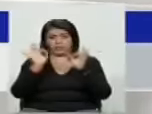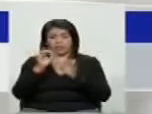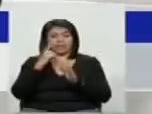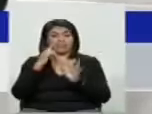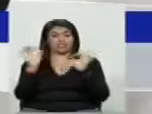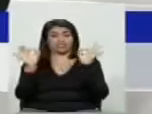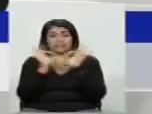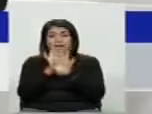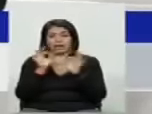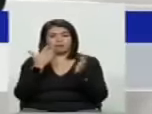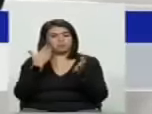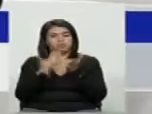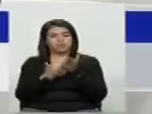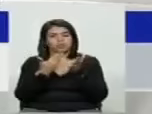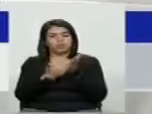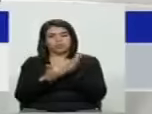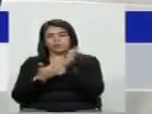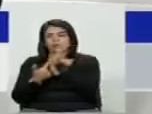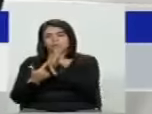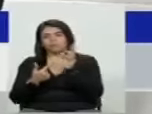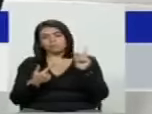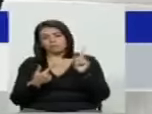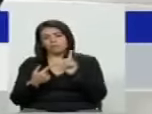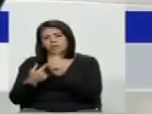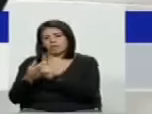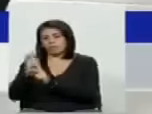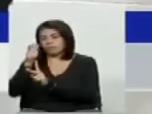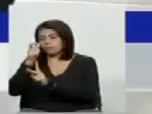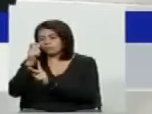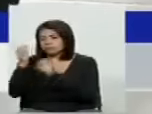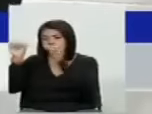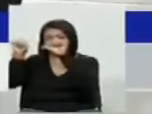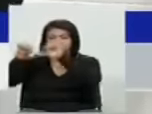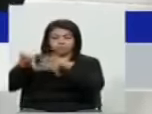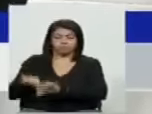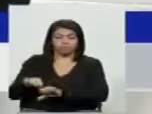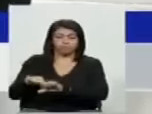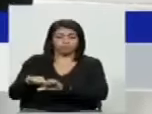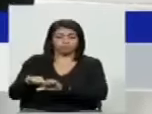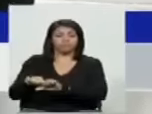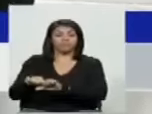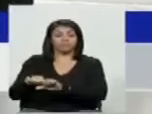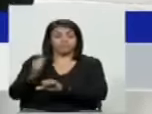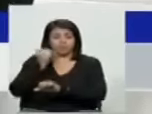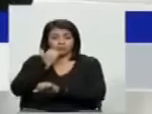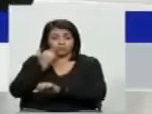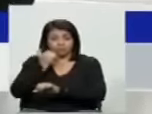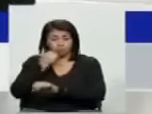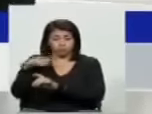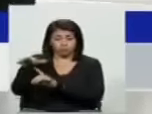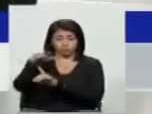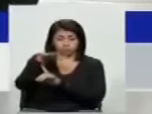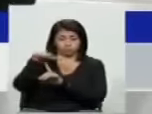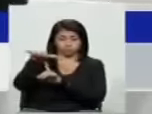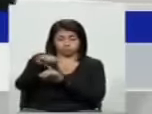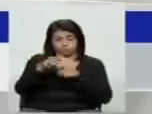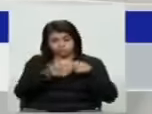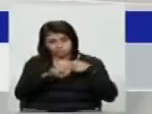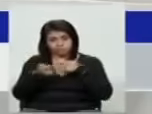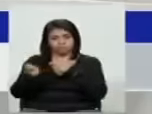sin nada. Porque vinieron a lo que vinieron, a dañar, a maltratar, a agredir.